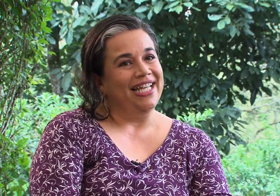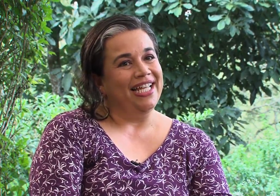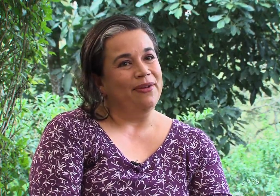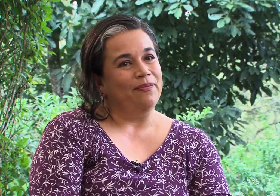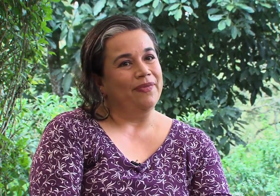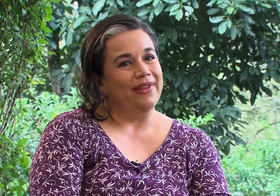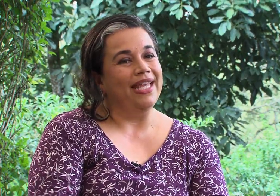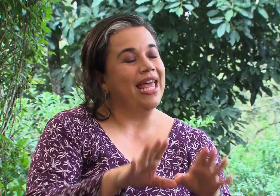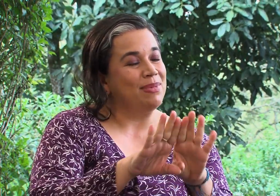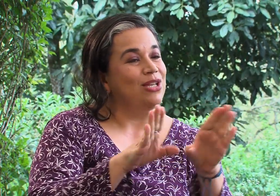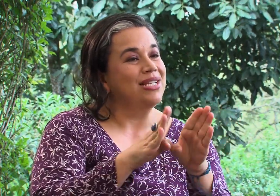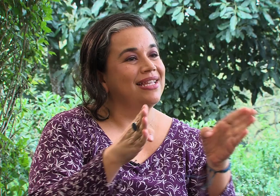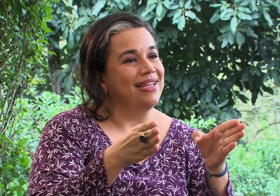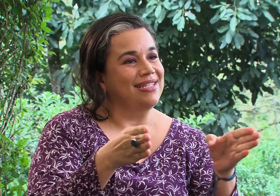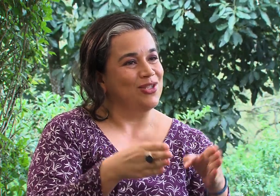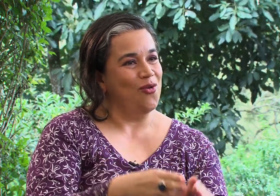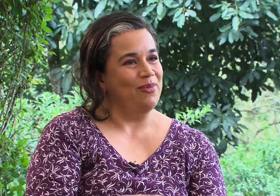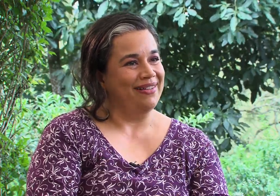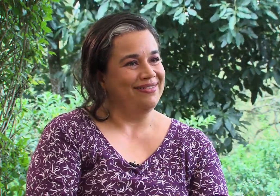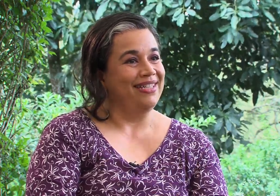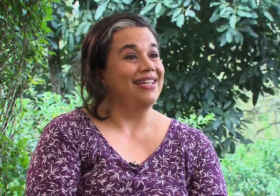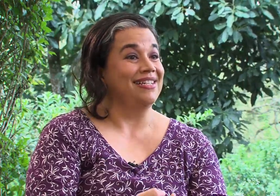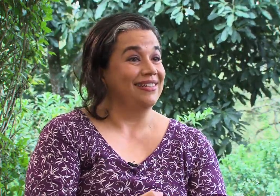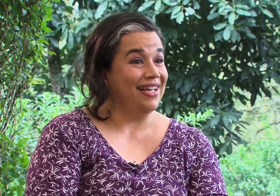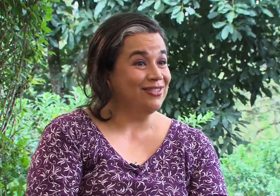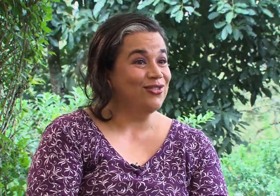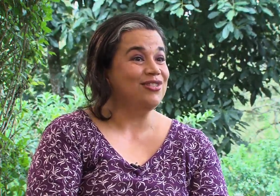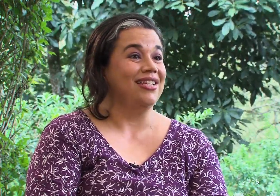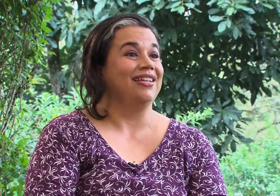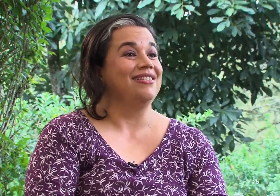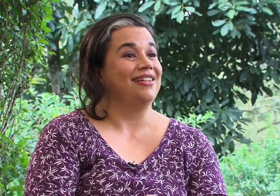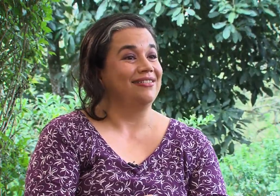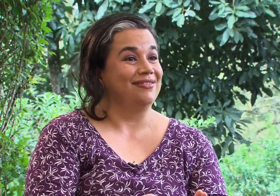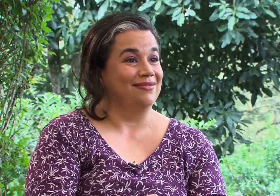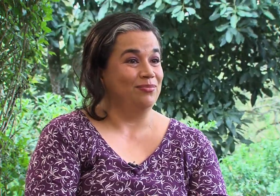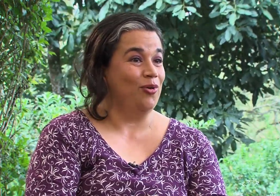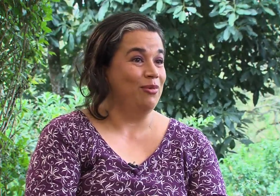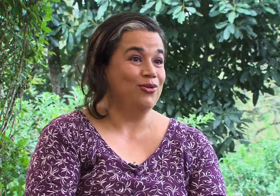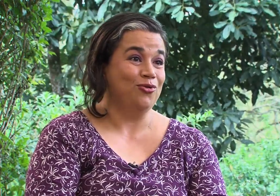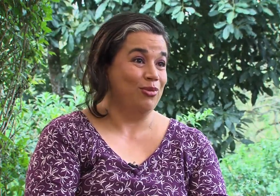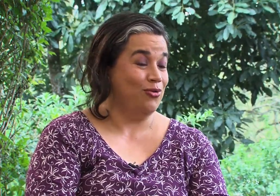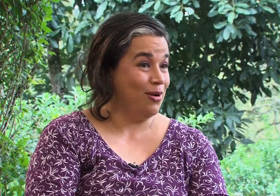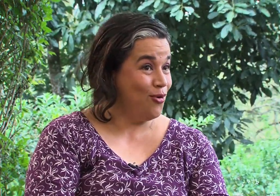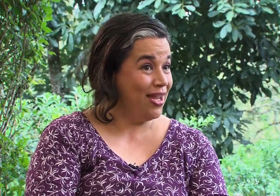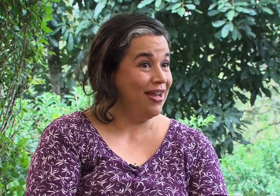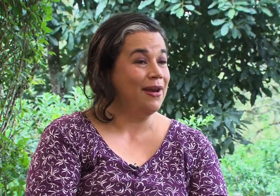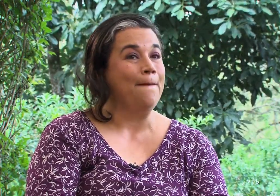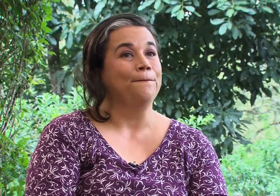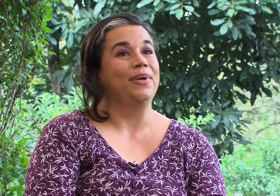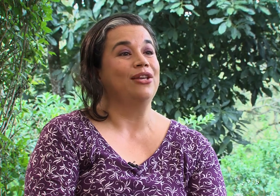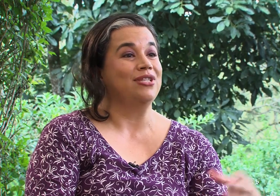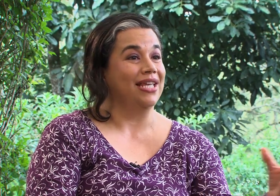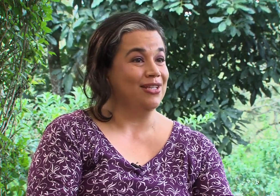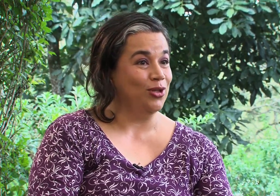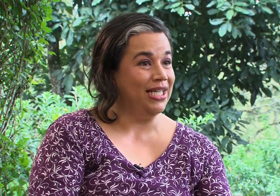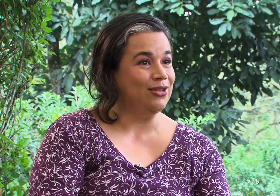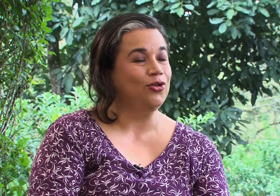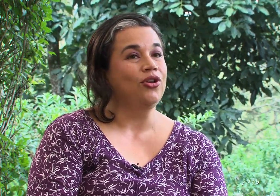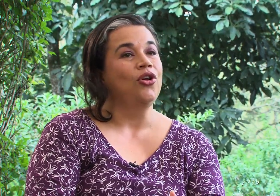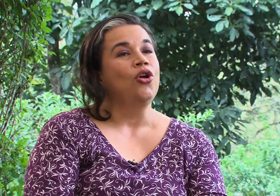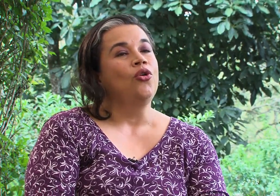de que además hay una estandarización, ¿verdad? Tienen que ser tantos, tienen que ser por lo menos un hombre y una mujer, para que no se